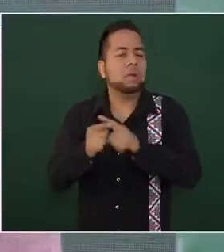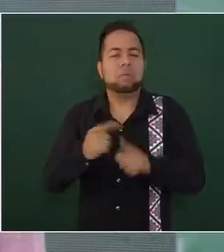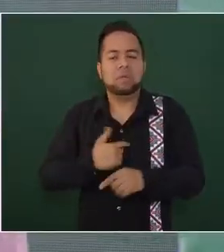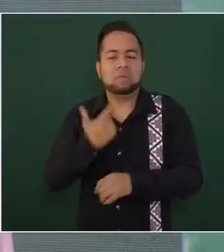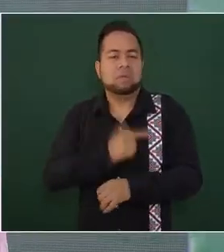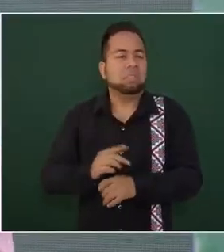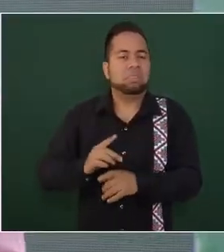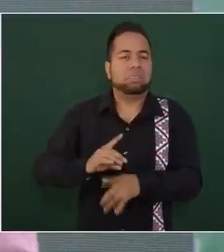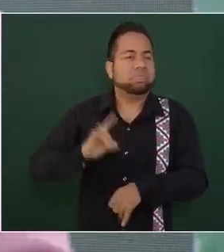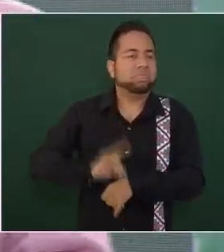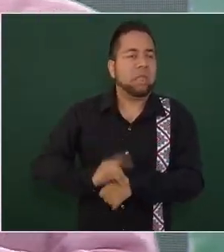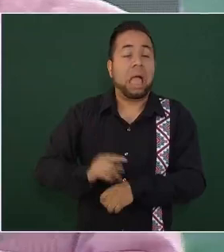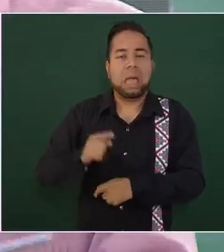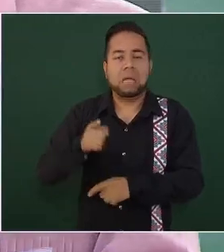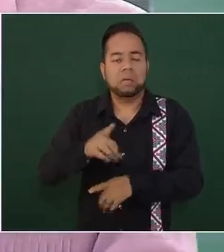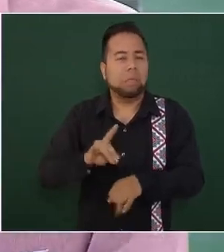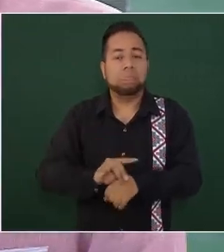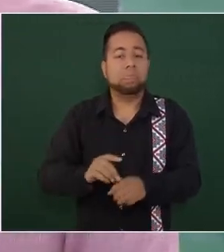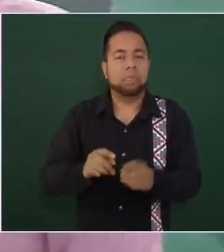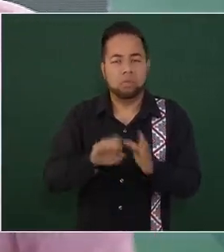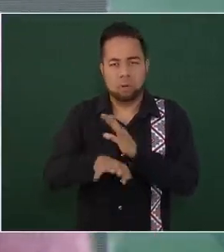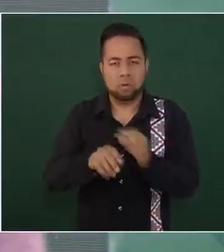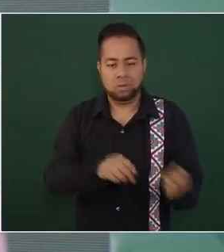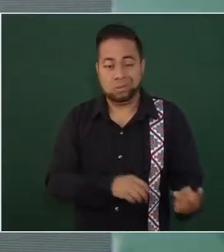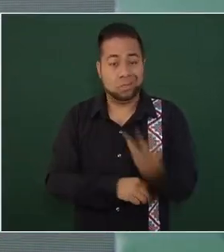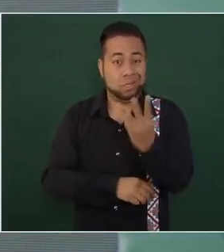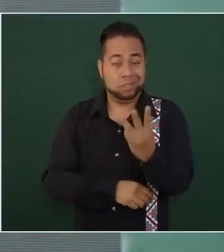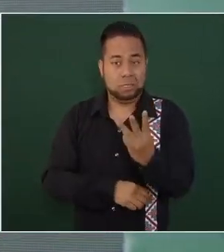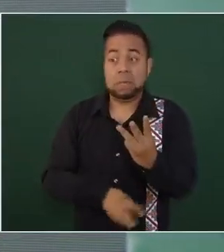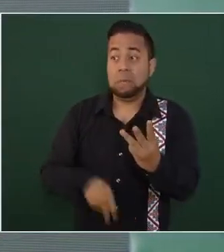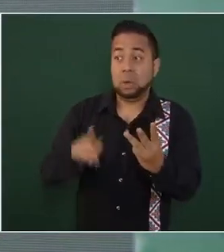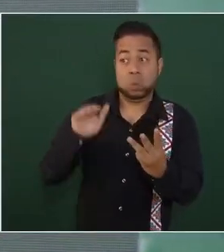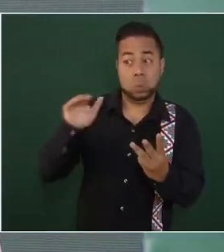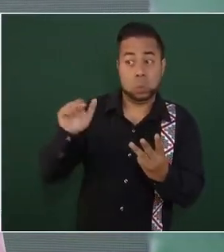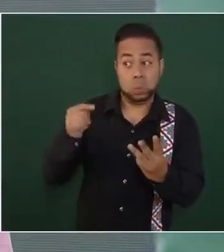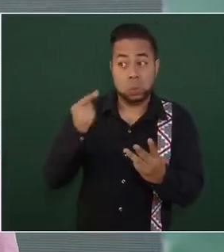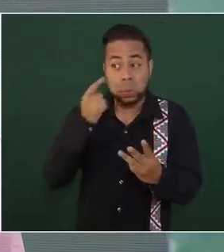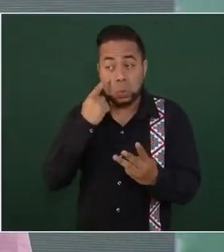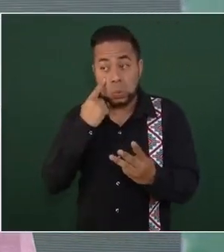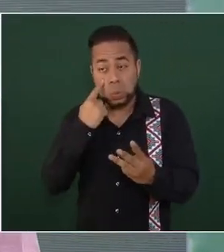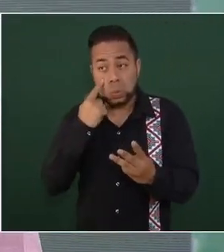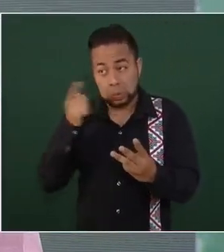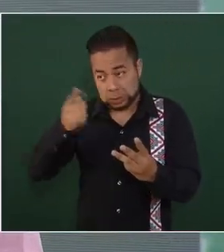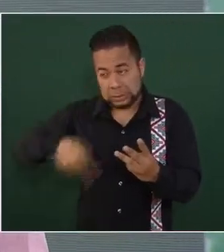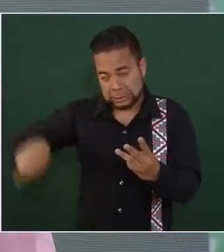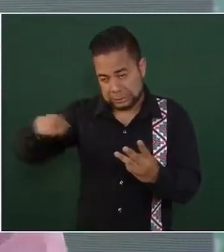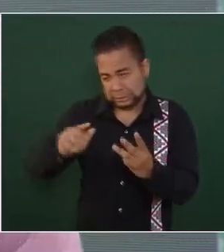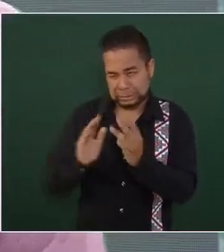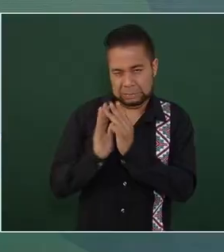ahí te va la terna pero este